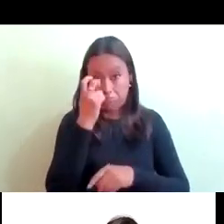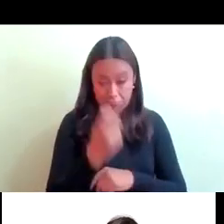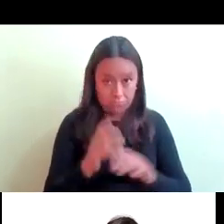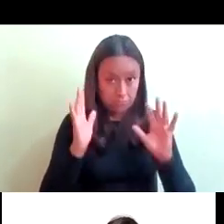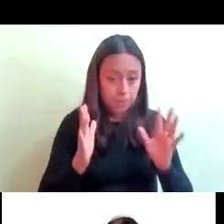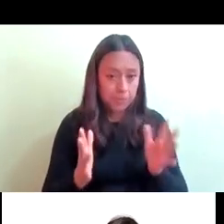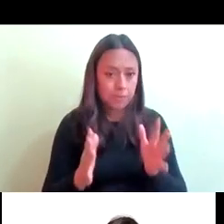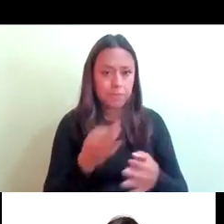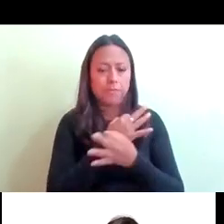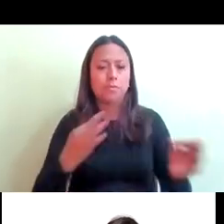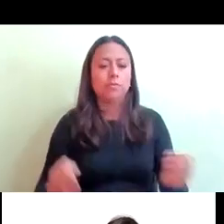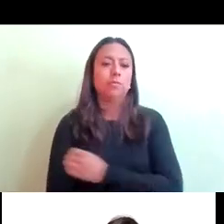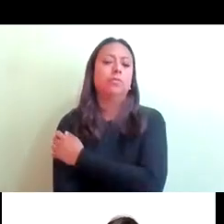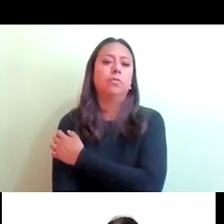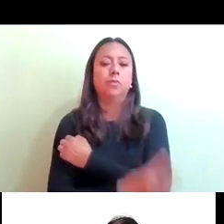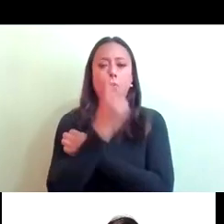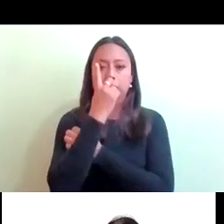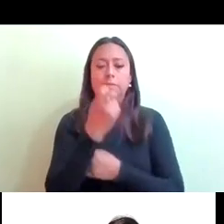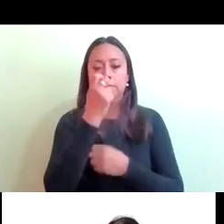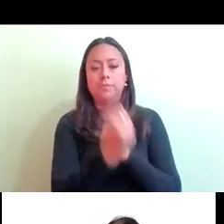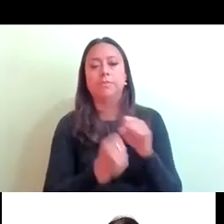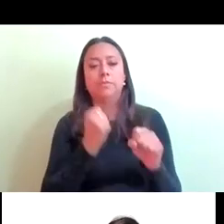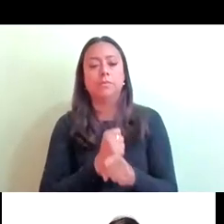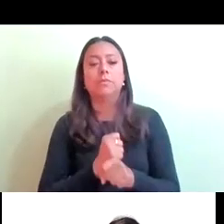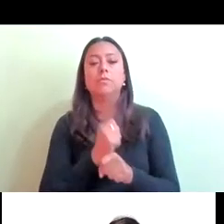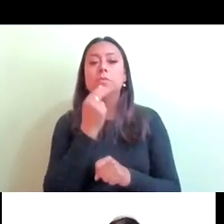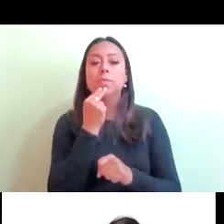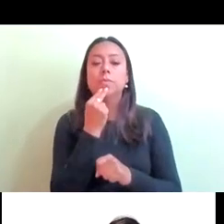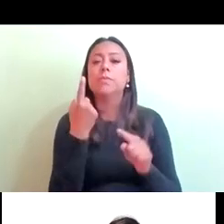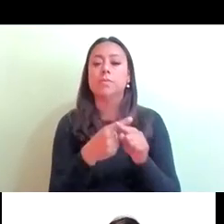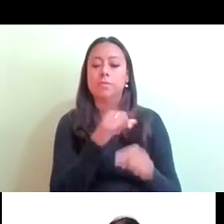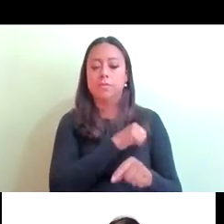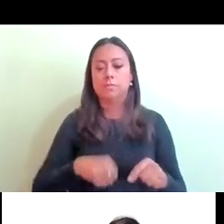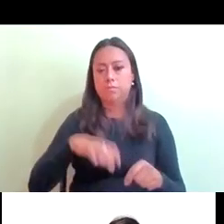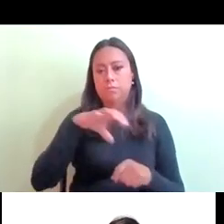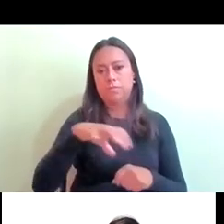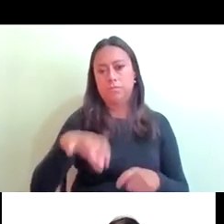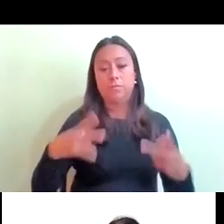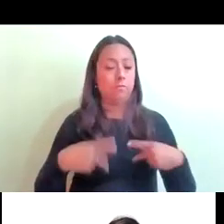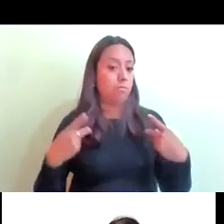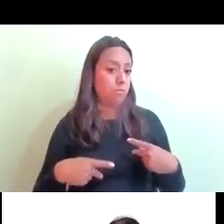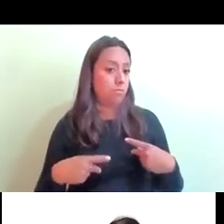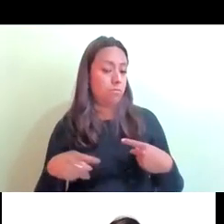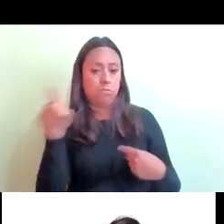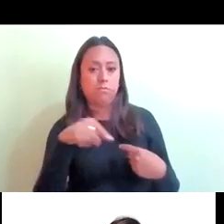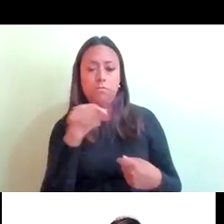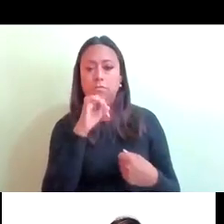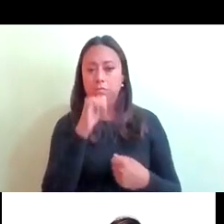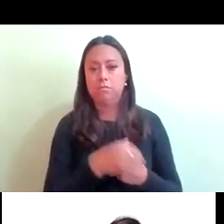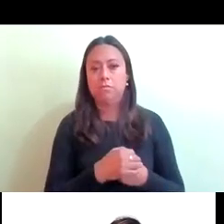las alcaldías y no los ciudadanos a través de estas comisiones electas. Es lo único que dice la alcaldía.